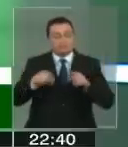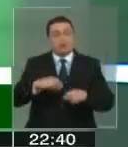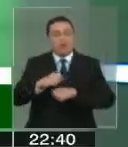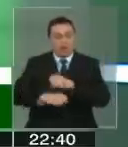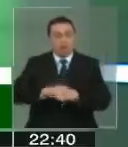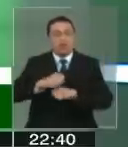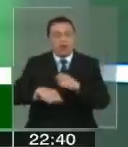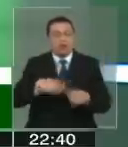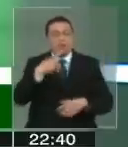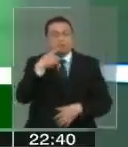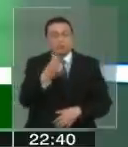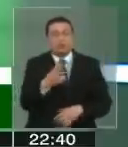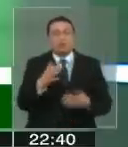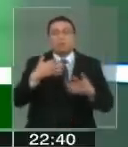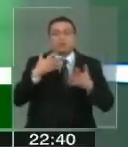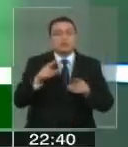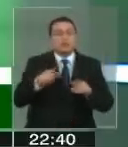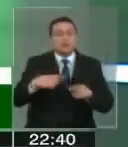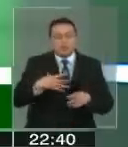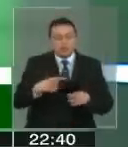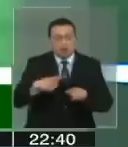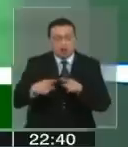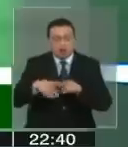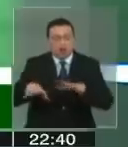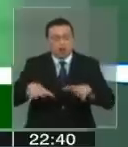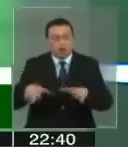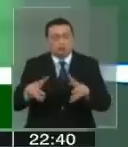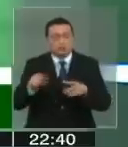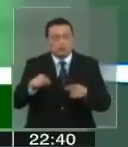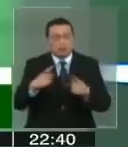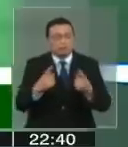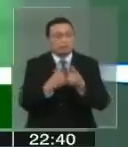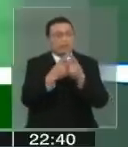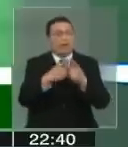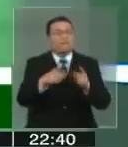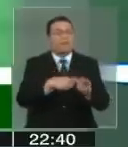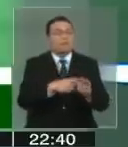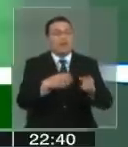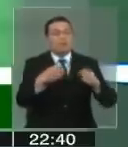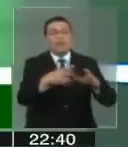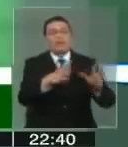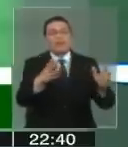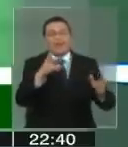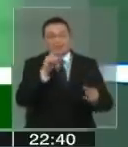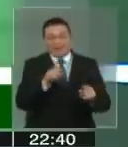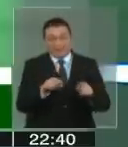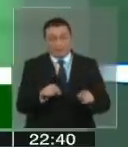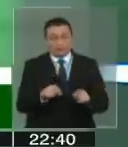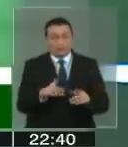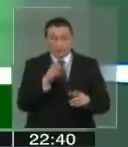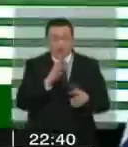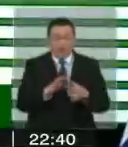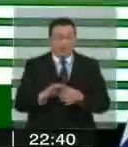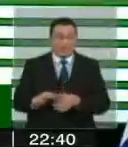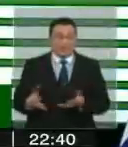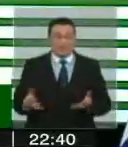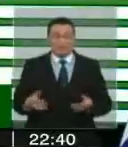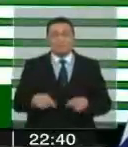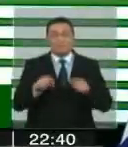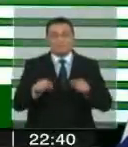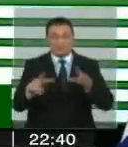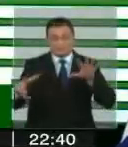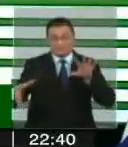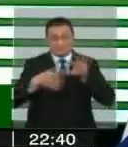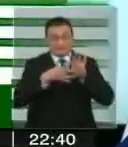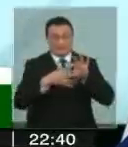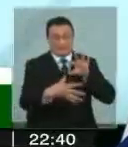años preguntando por qué tu hijo hace millones de cosas y te encuentras de repente con tu familia perdida. Eso fue. Con esos lazos que se